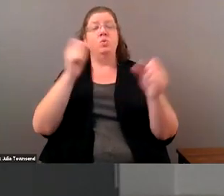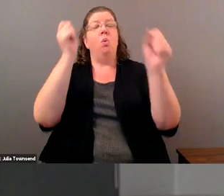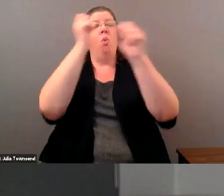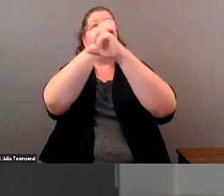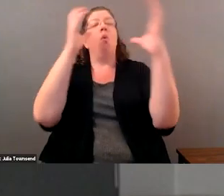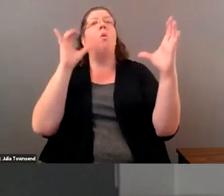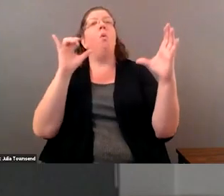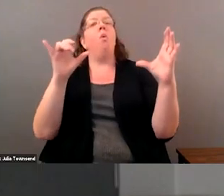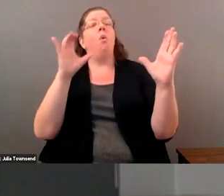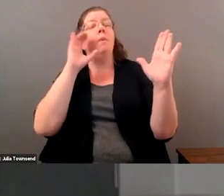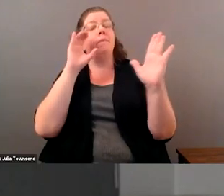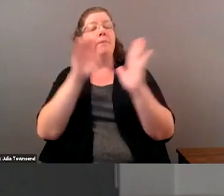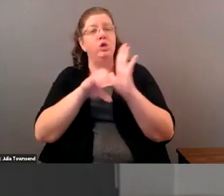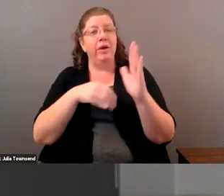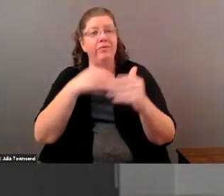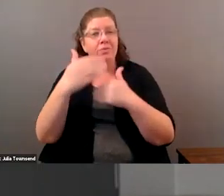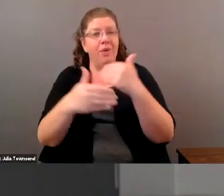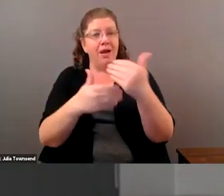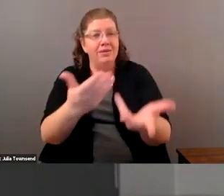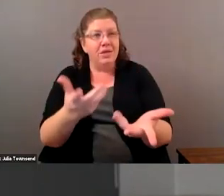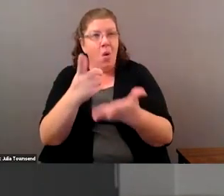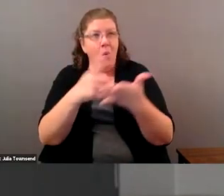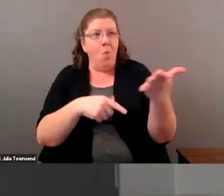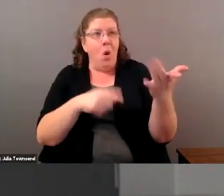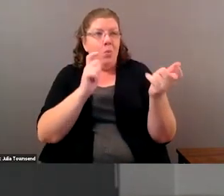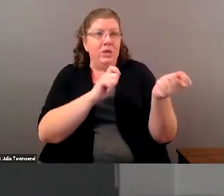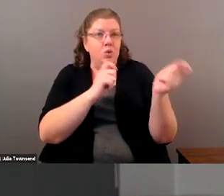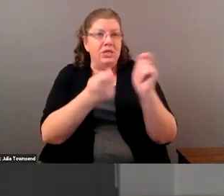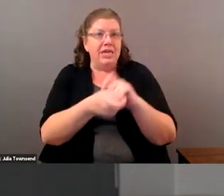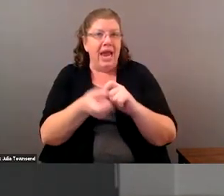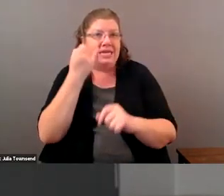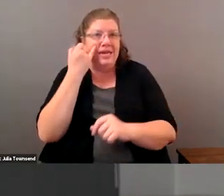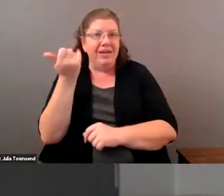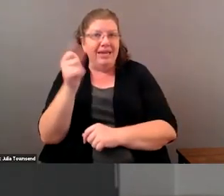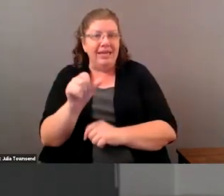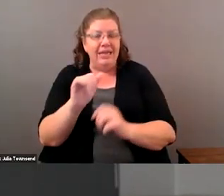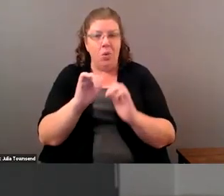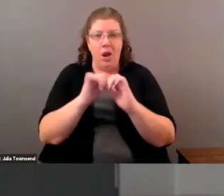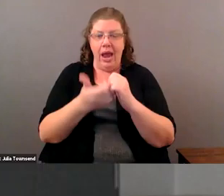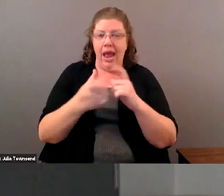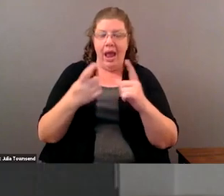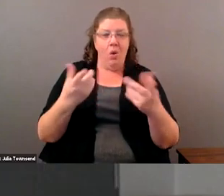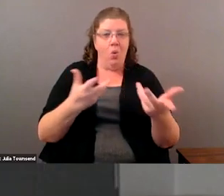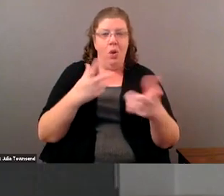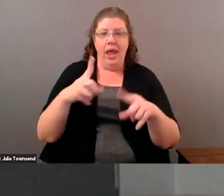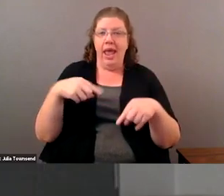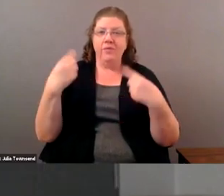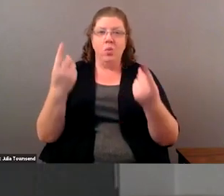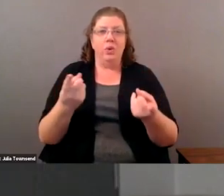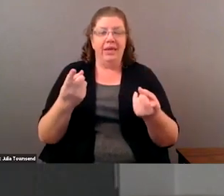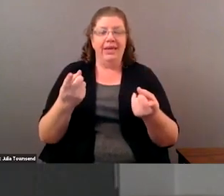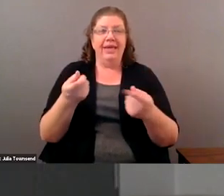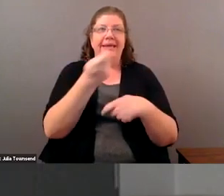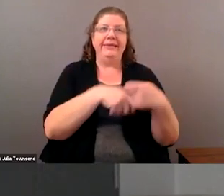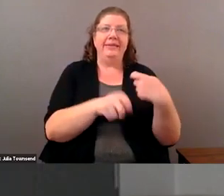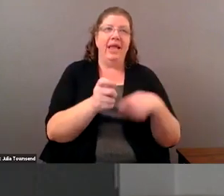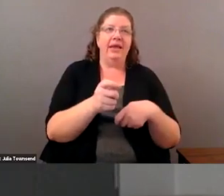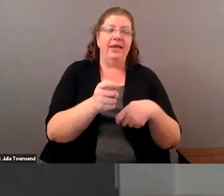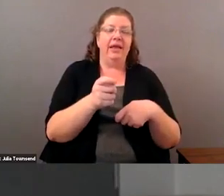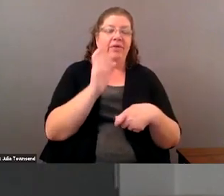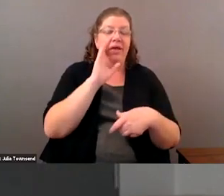del antes y después de la información para realmente tener una imagen de nuestro proceso y si necesitamos cambiarlo